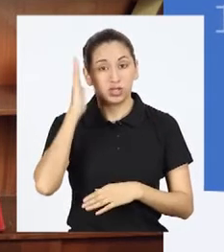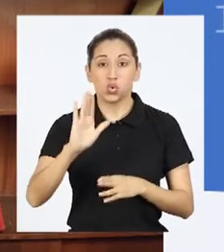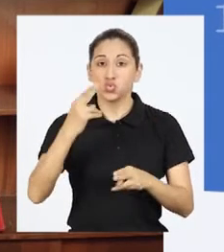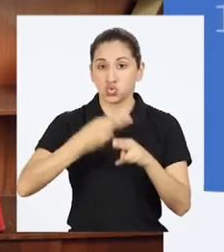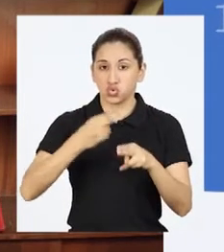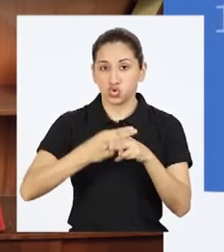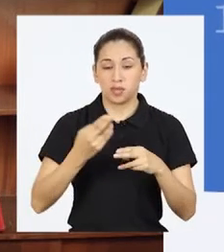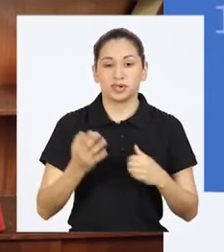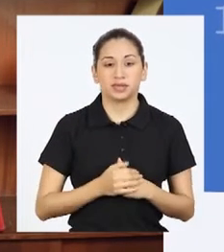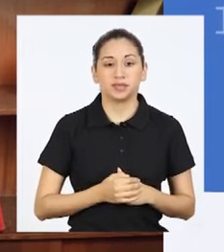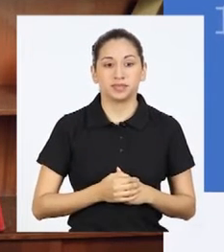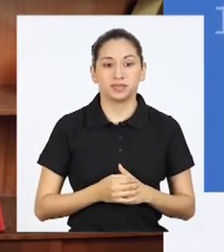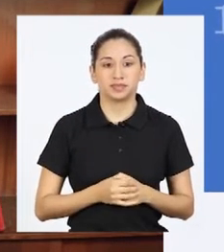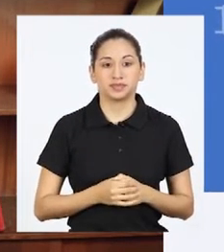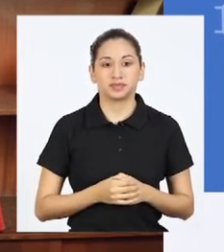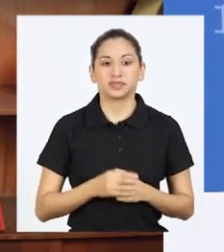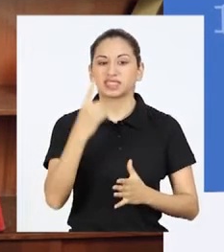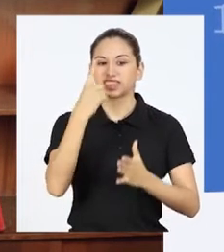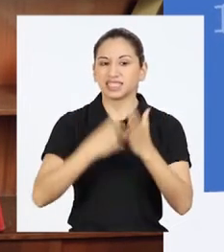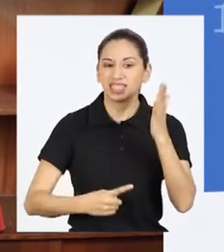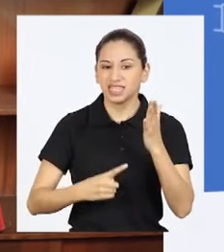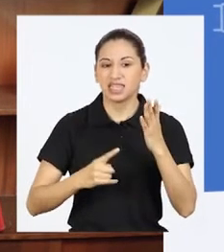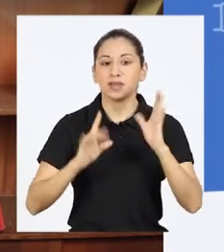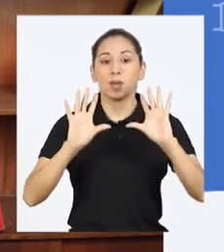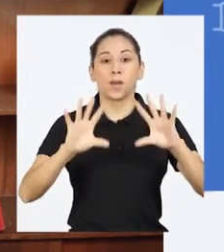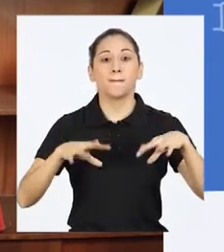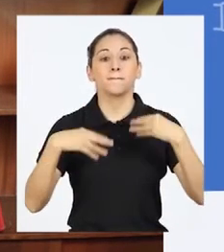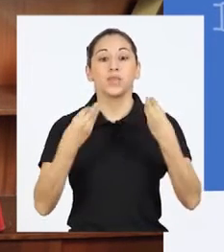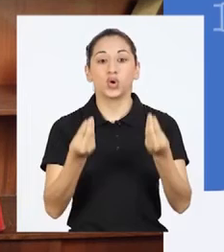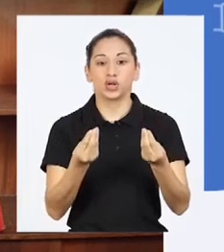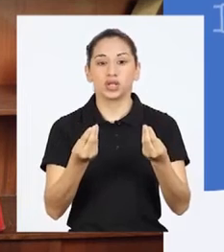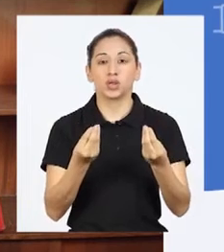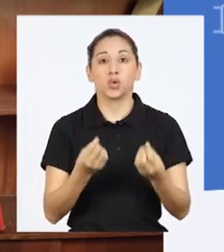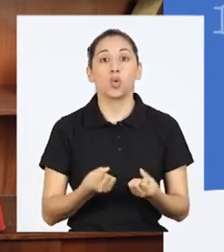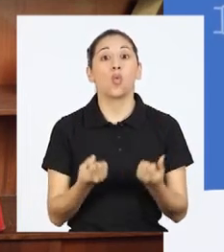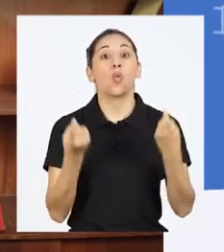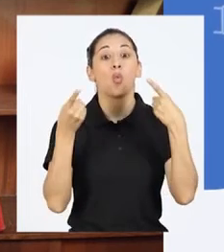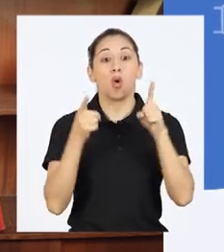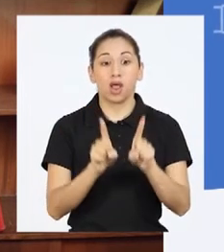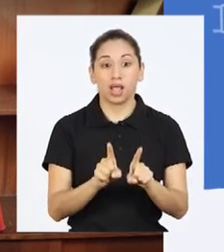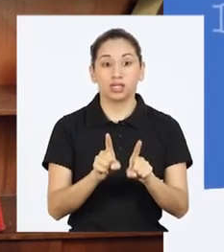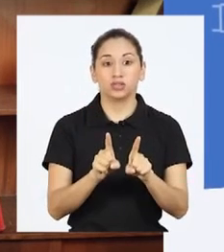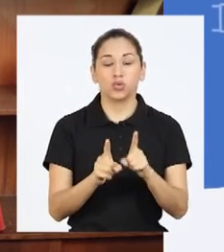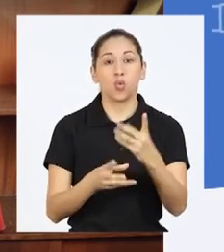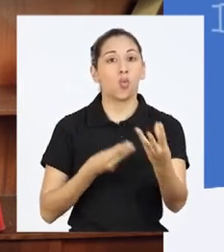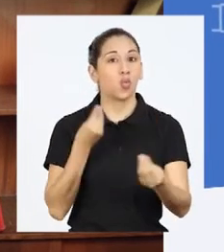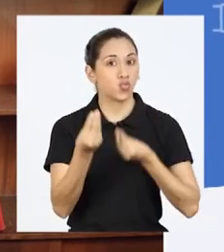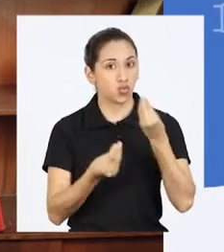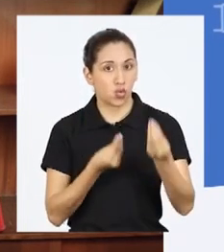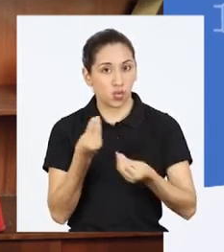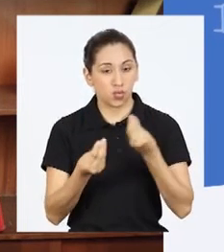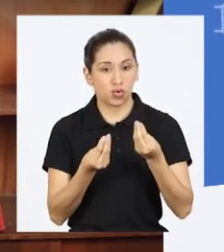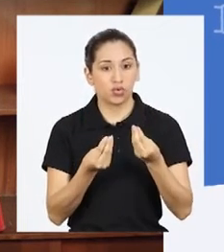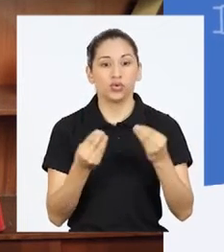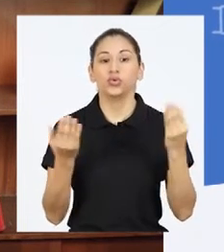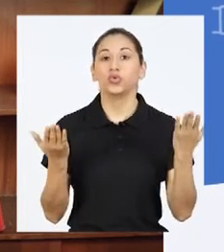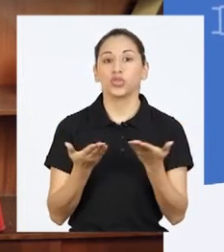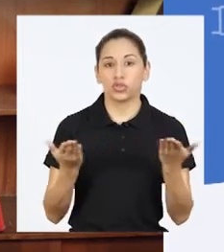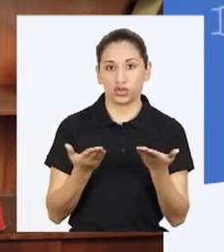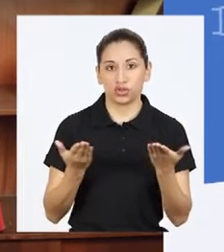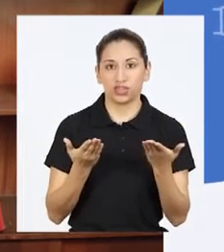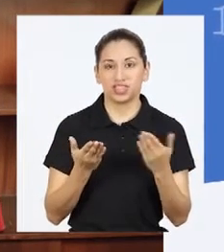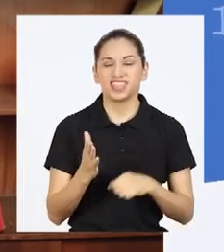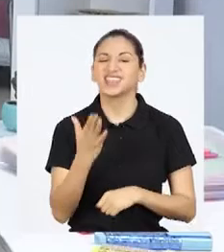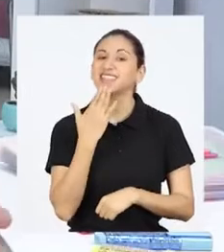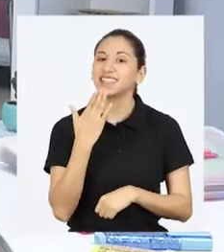son ¿qué? ¿Por qué? ¿Cuándo? ¿Cómo? ¿Dónde?